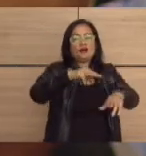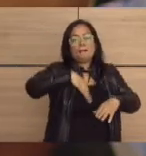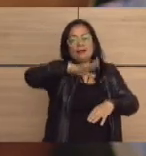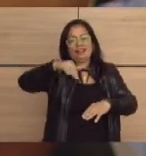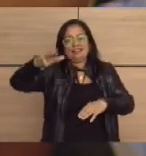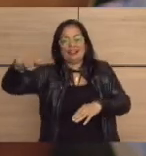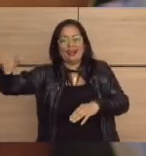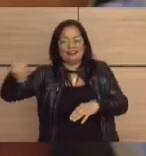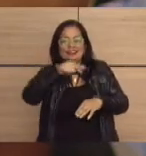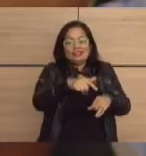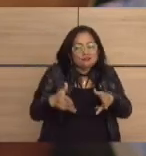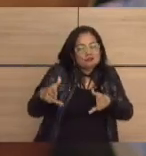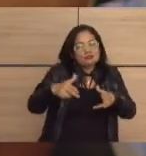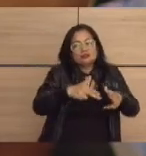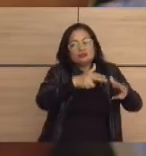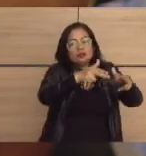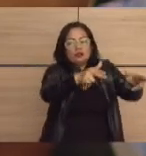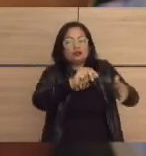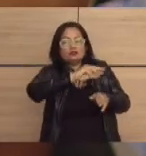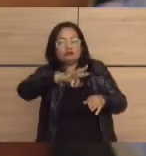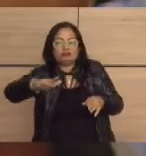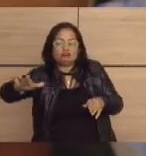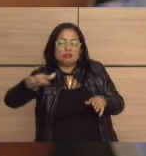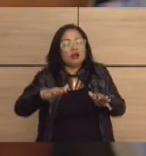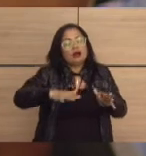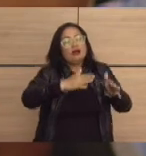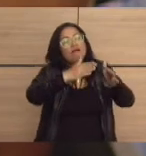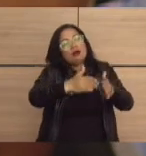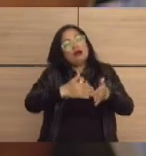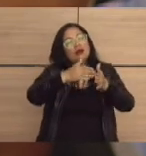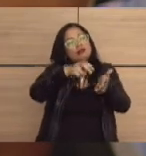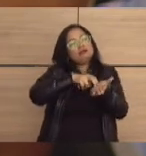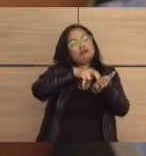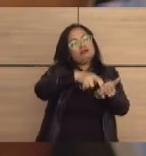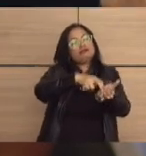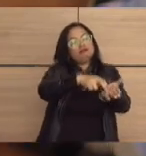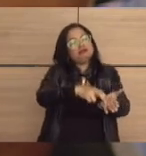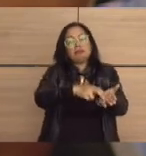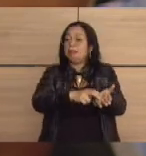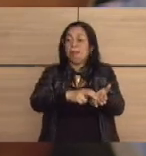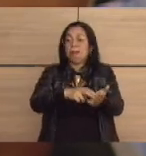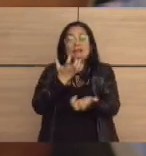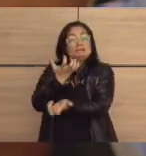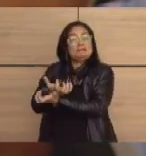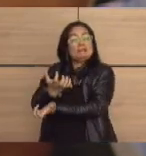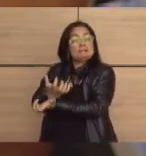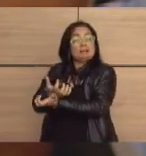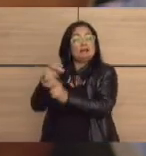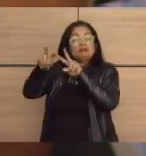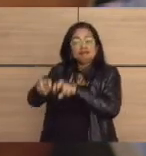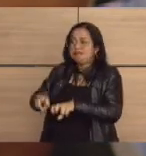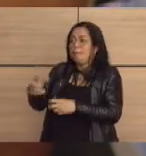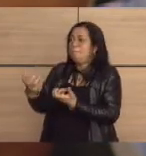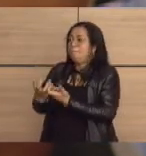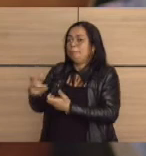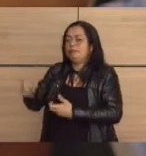con Humboldt. Cuando se embarcó Humboldt por el río Magdalena, la ciencia no sabía nada del río Magdalena.